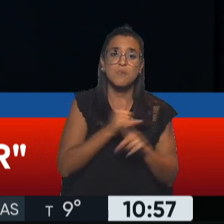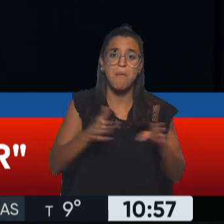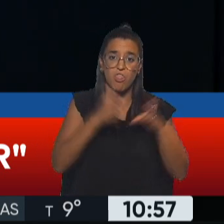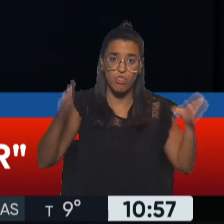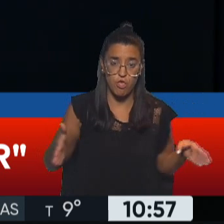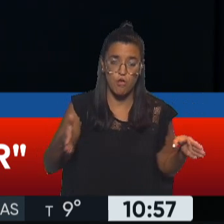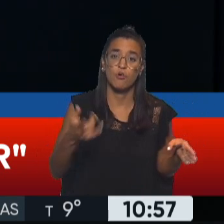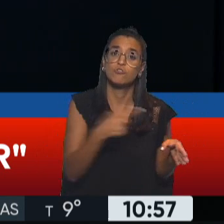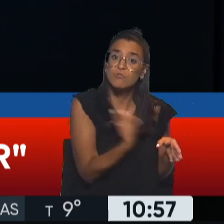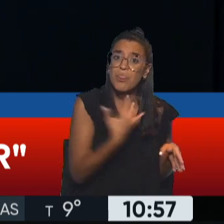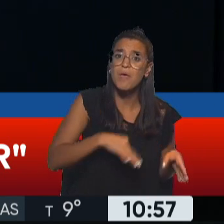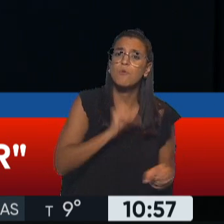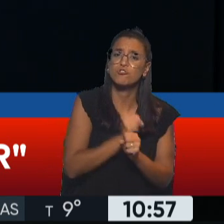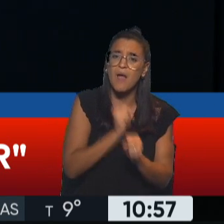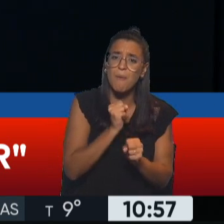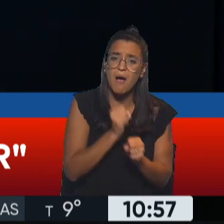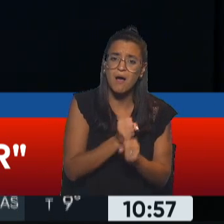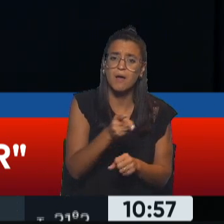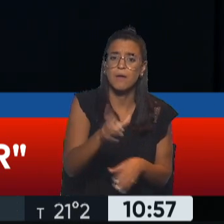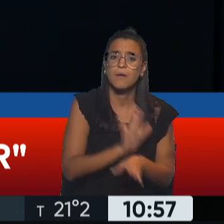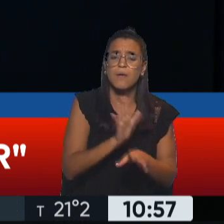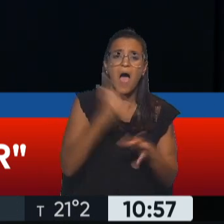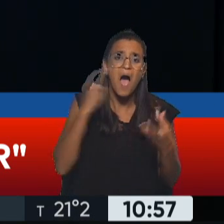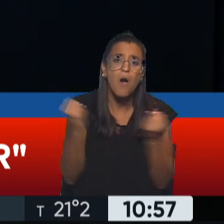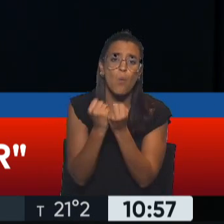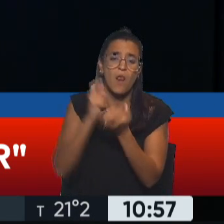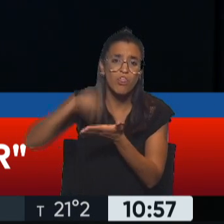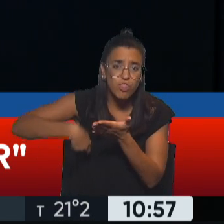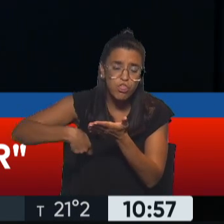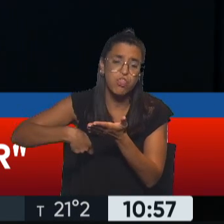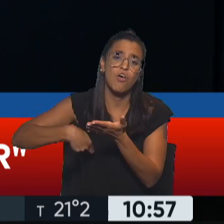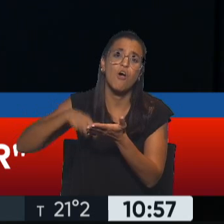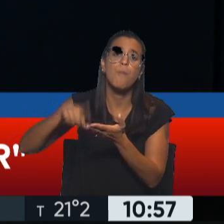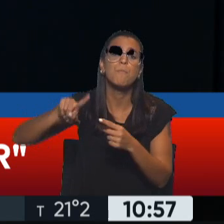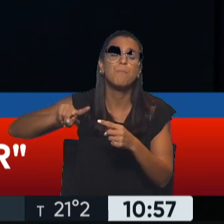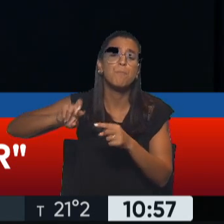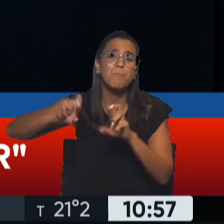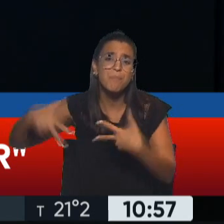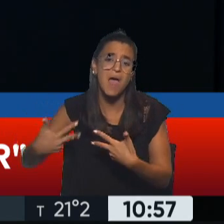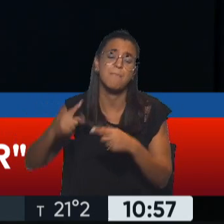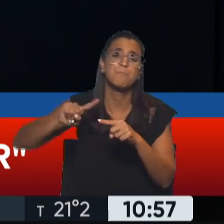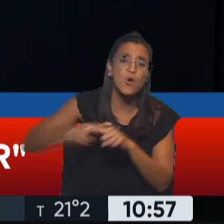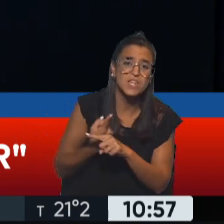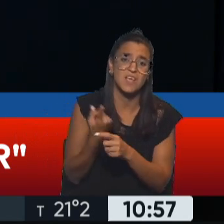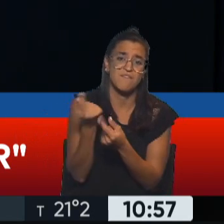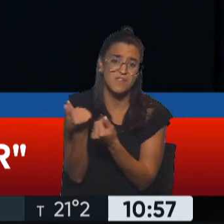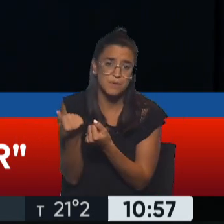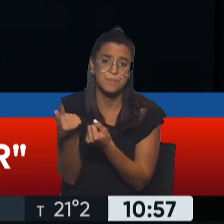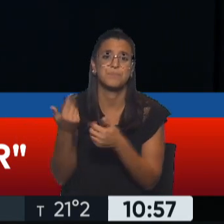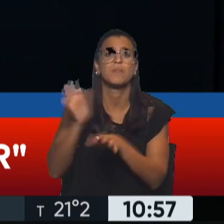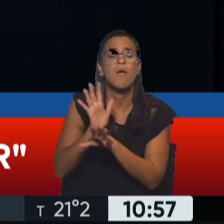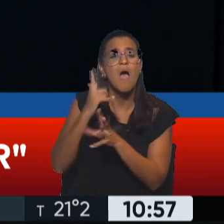hay que trabajar en los memorandos de las políticas económicas y financieras, los memorandos